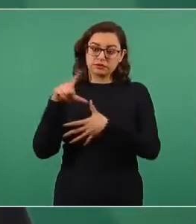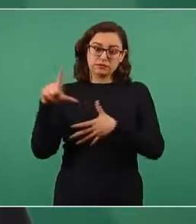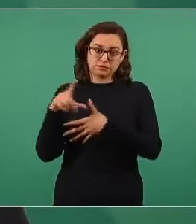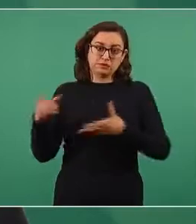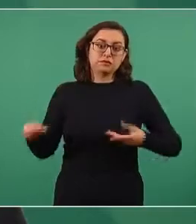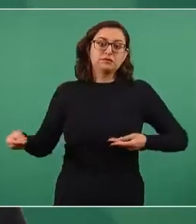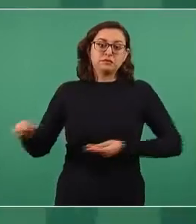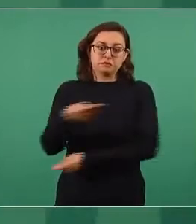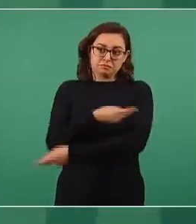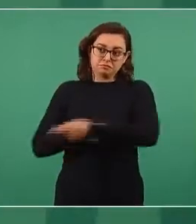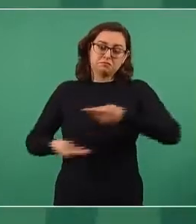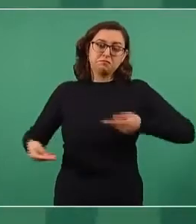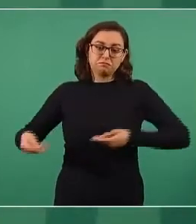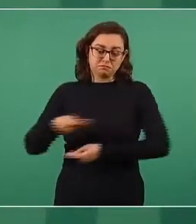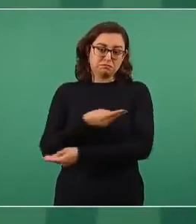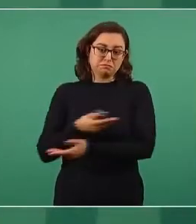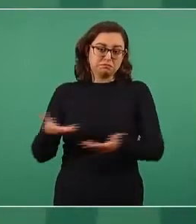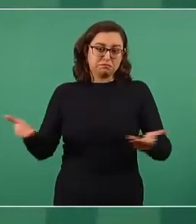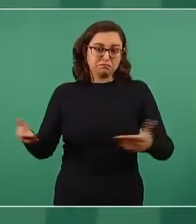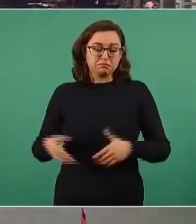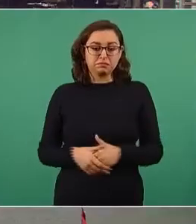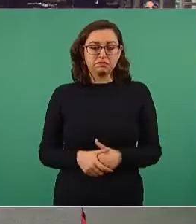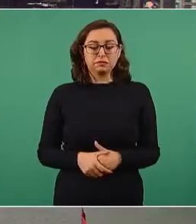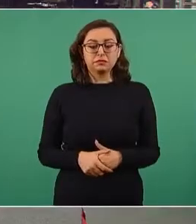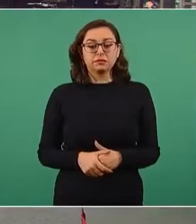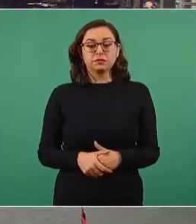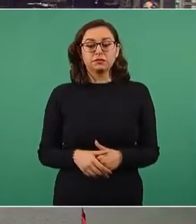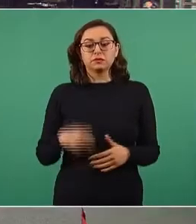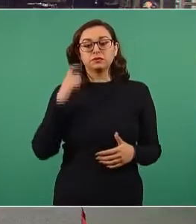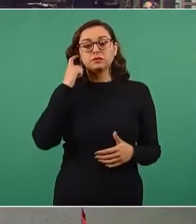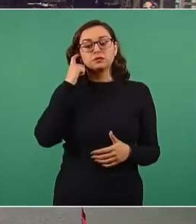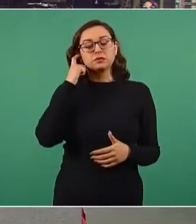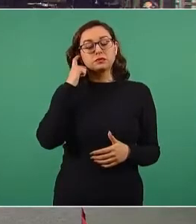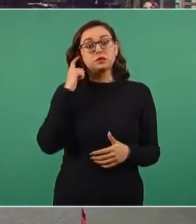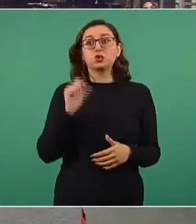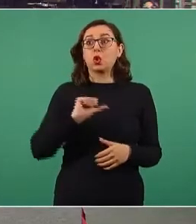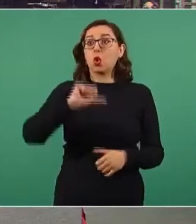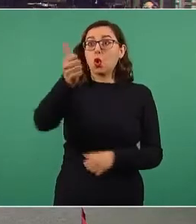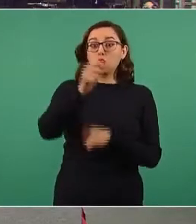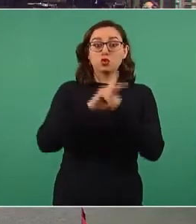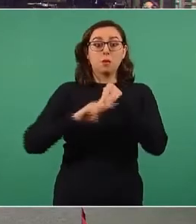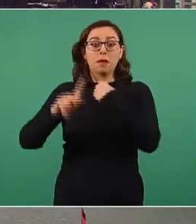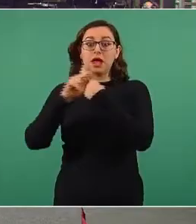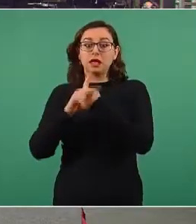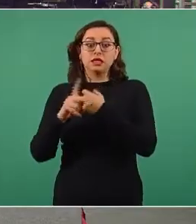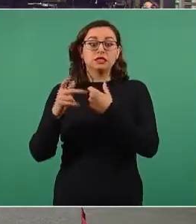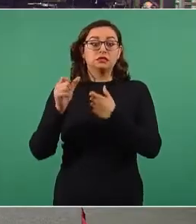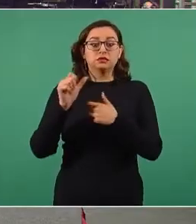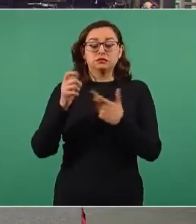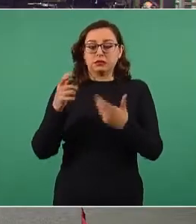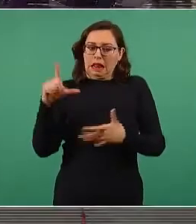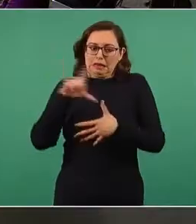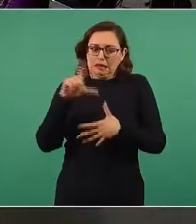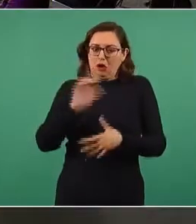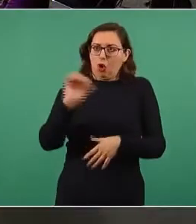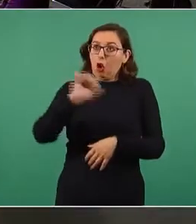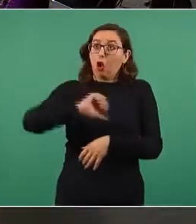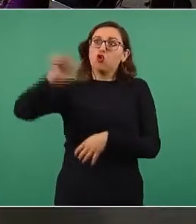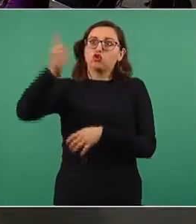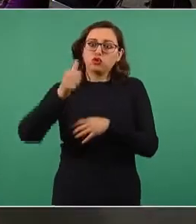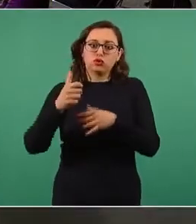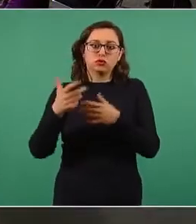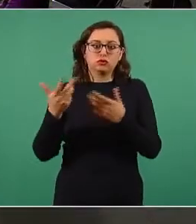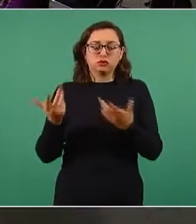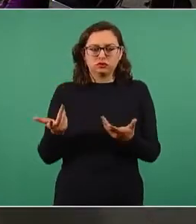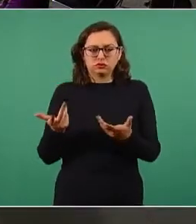el Caribe, cuando menos. Ya fuera de Latinoamérica, ¿no hay ningún país que haya solicitado algún tipo de apoyo con este tema de la vacuna?